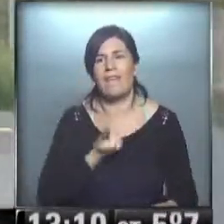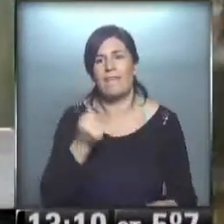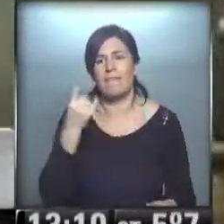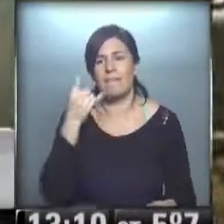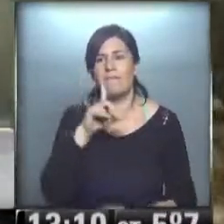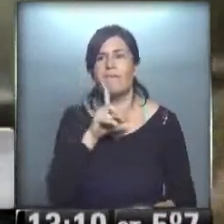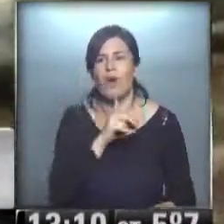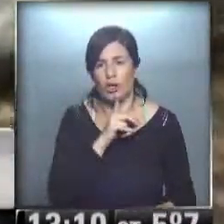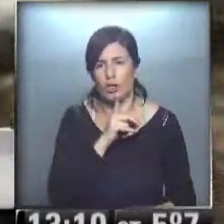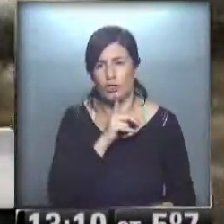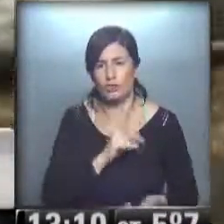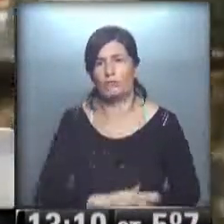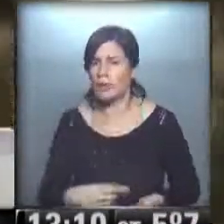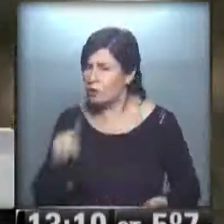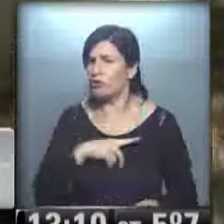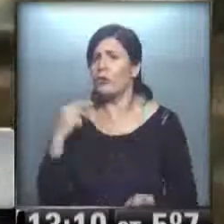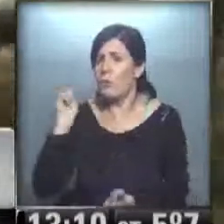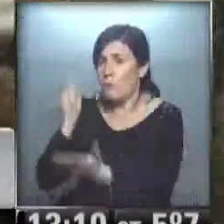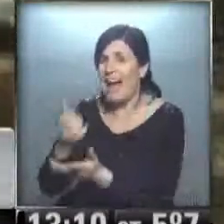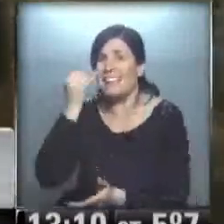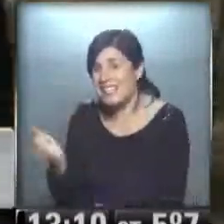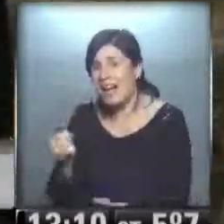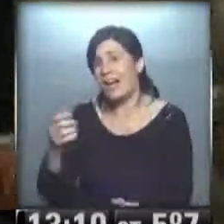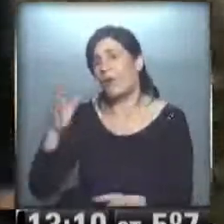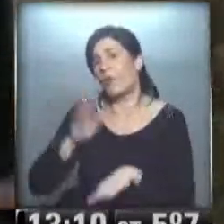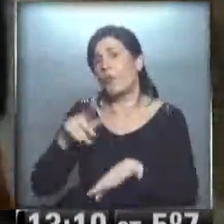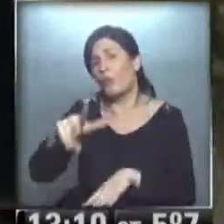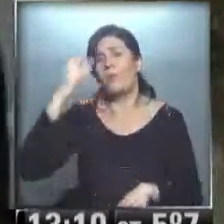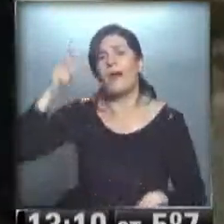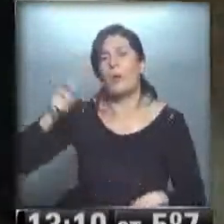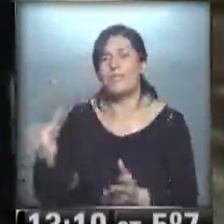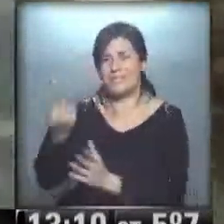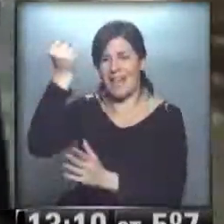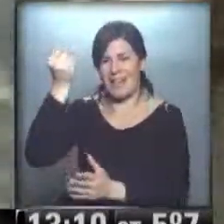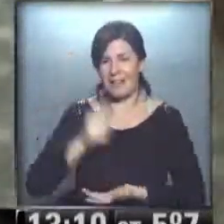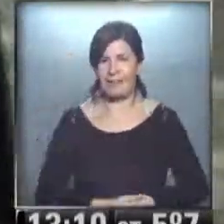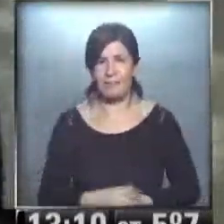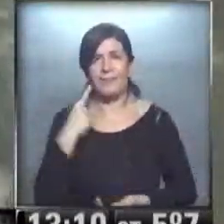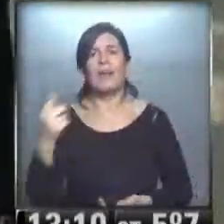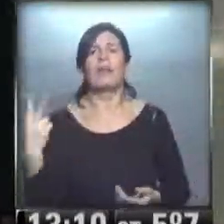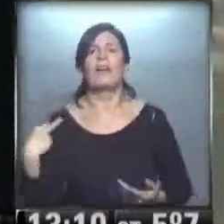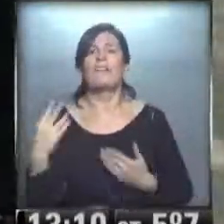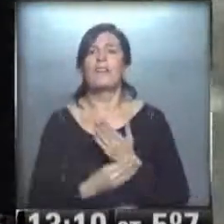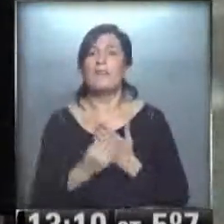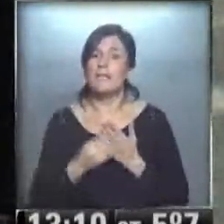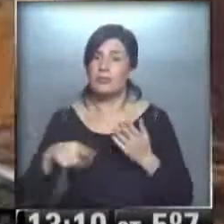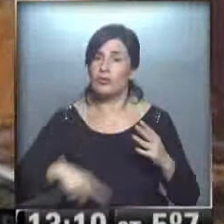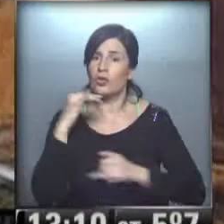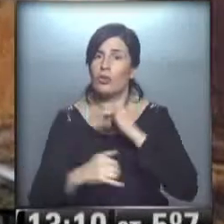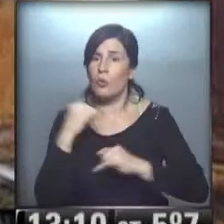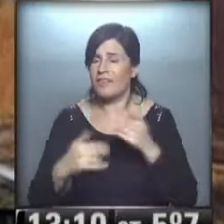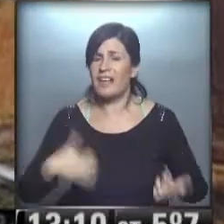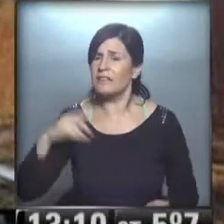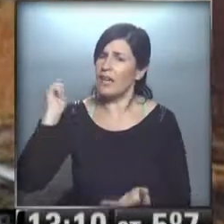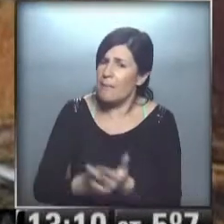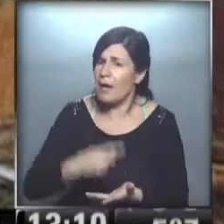a pesar de que ya tiene su plata depositada. Vamos a escuchar la palabra del jefe de gabinete Jorge Capitanich, aseguró que Argentina cumple, paga y